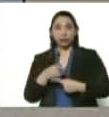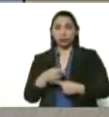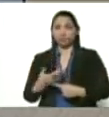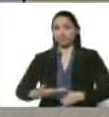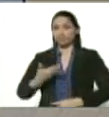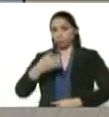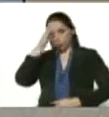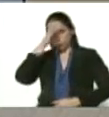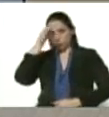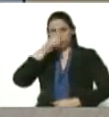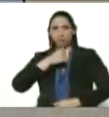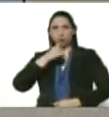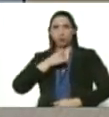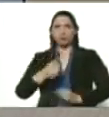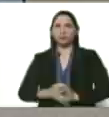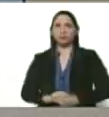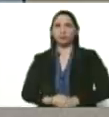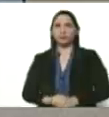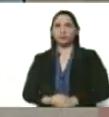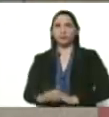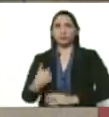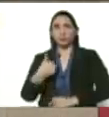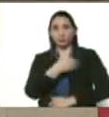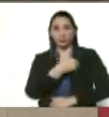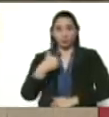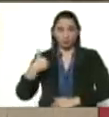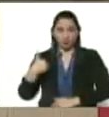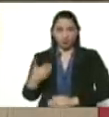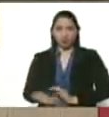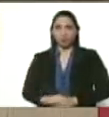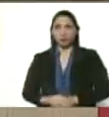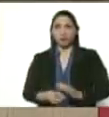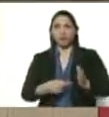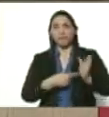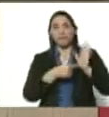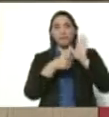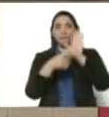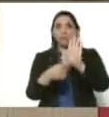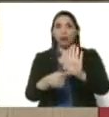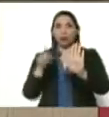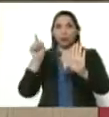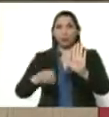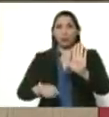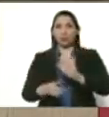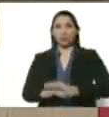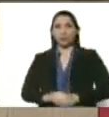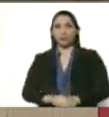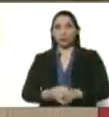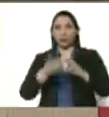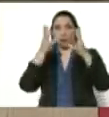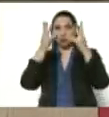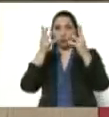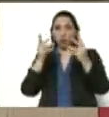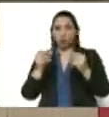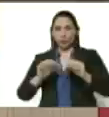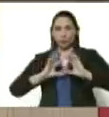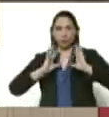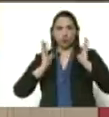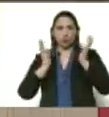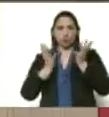consciente y prudente. Yo quería mostrar también los números del